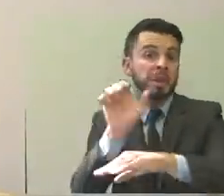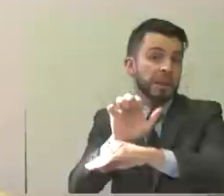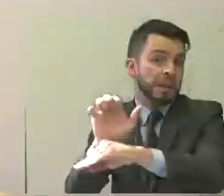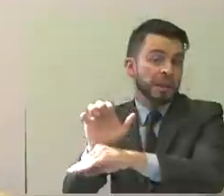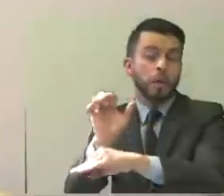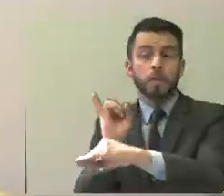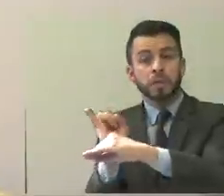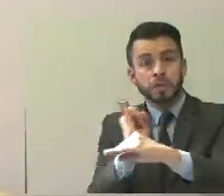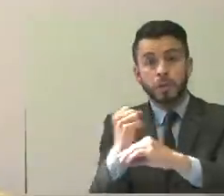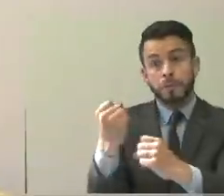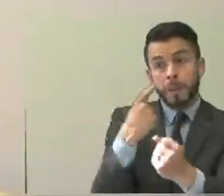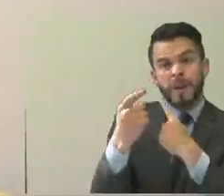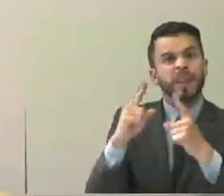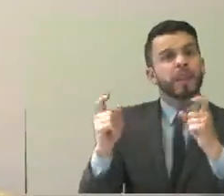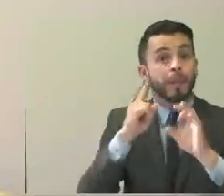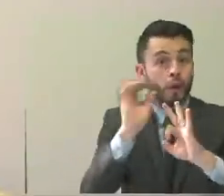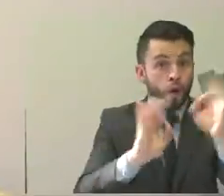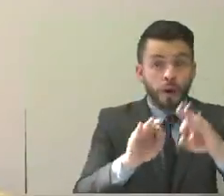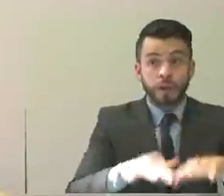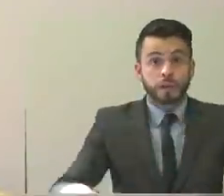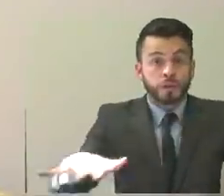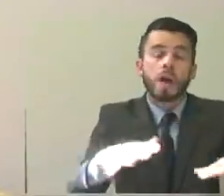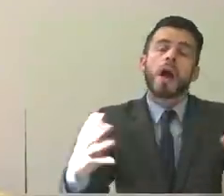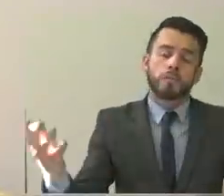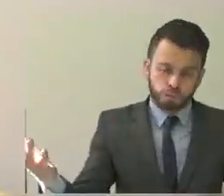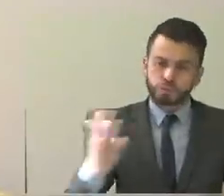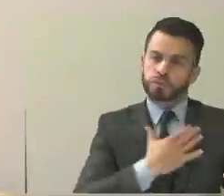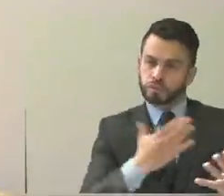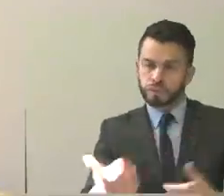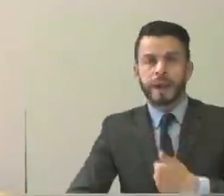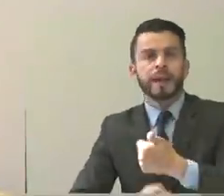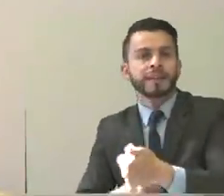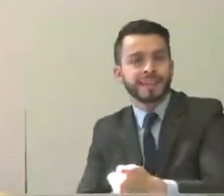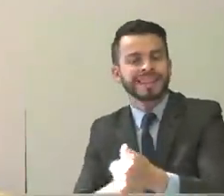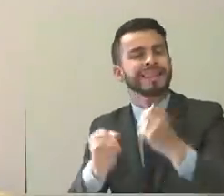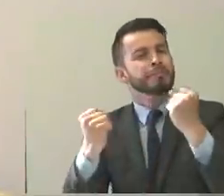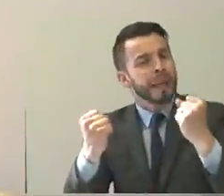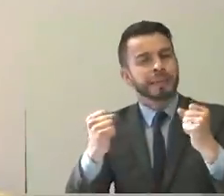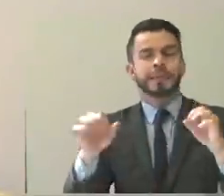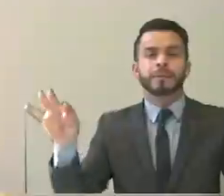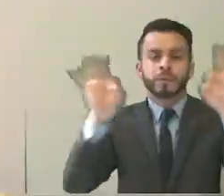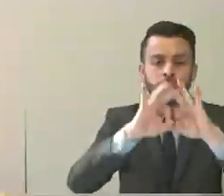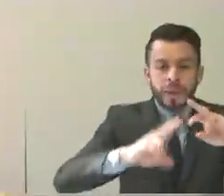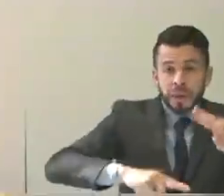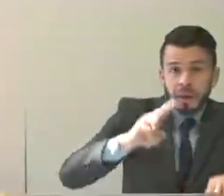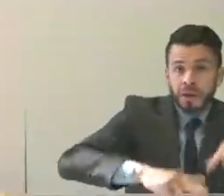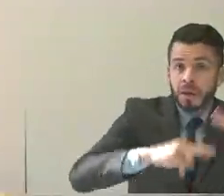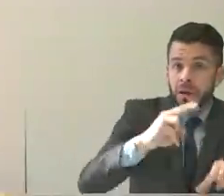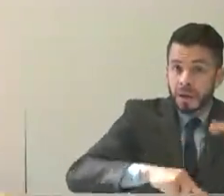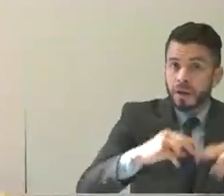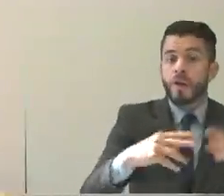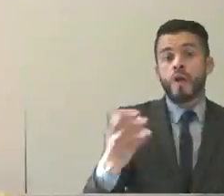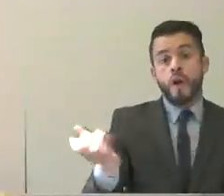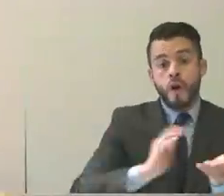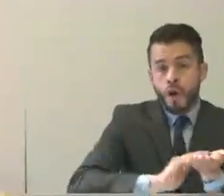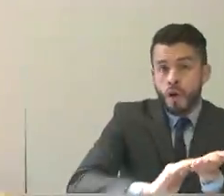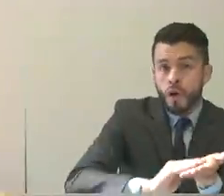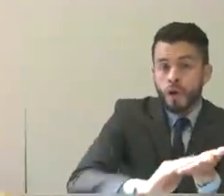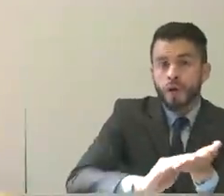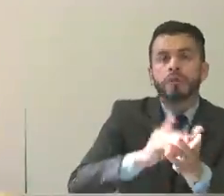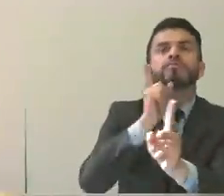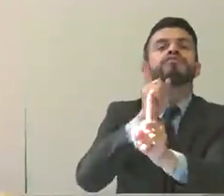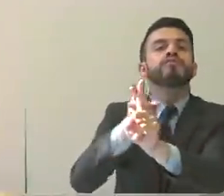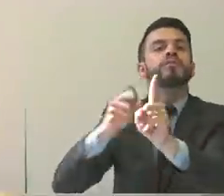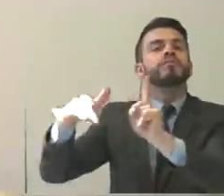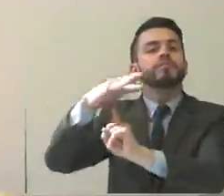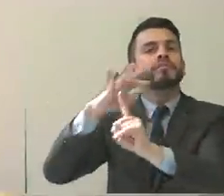para la gente, siempre enfocando en sostenibilidad, equidad y salud. Y entonces, ¿qué quiere